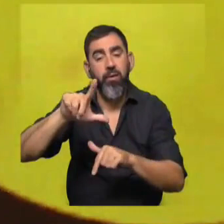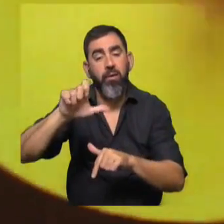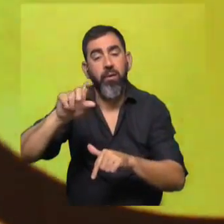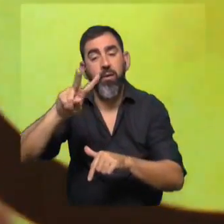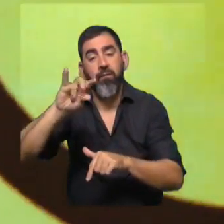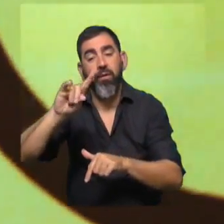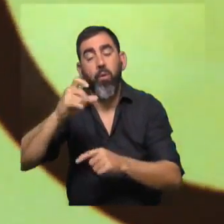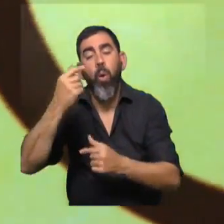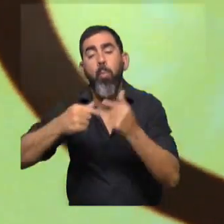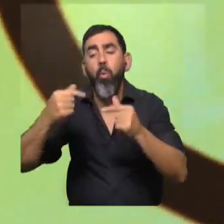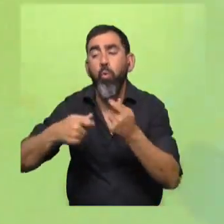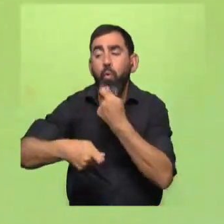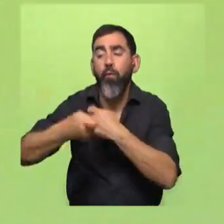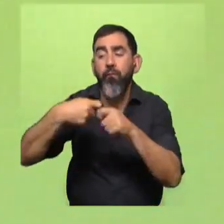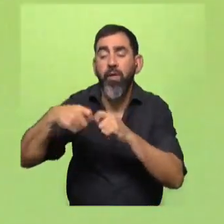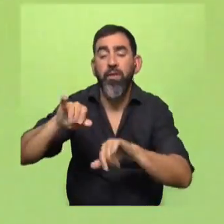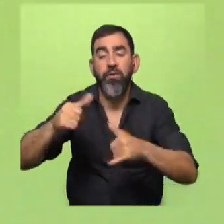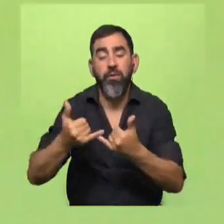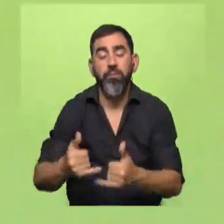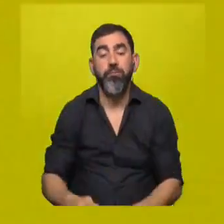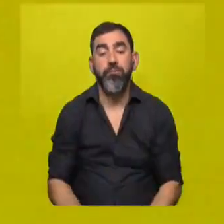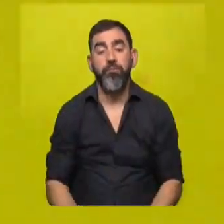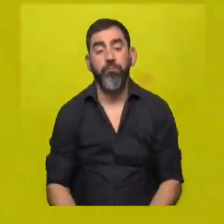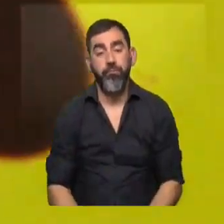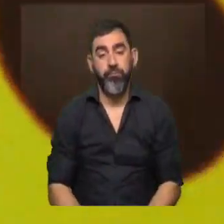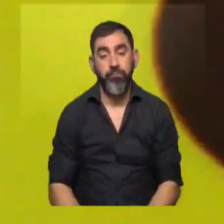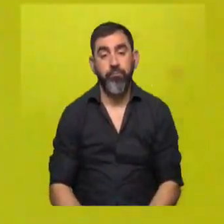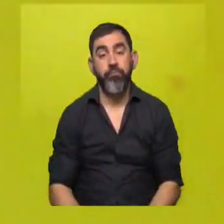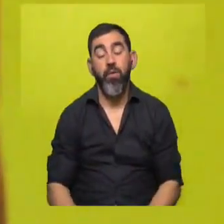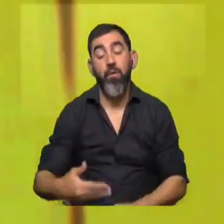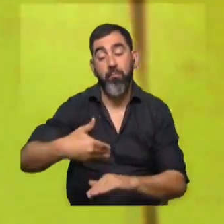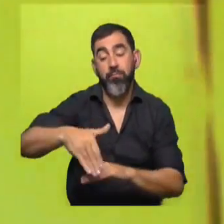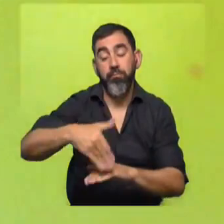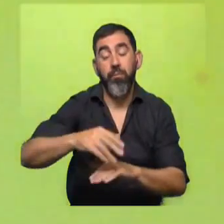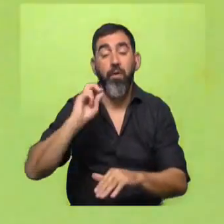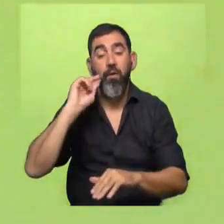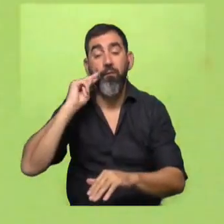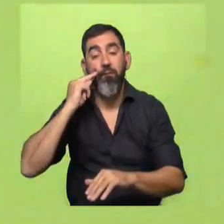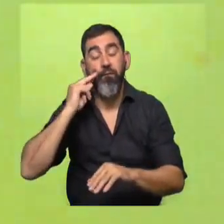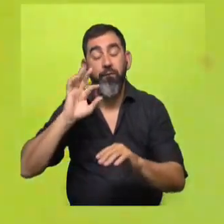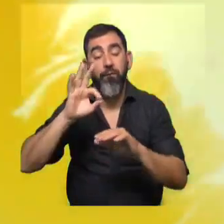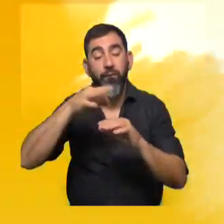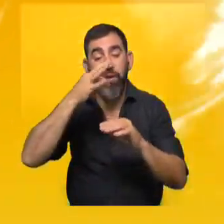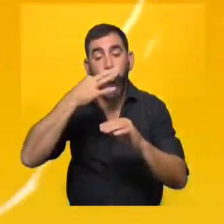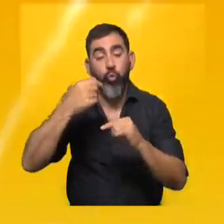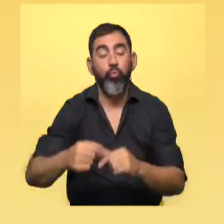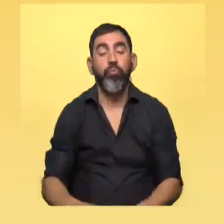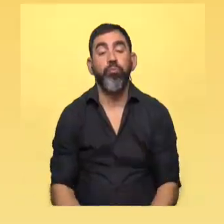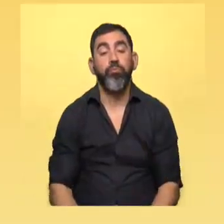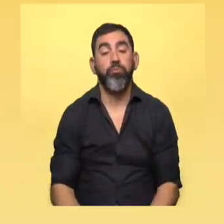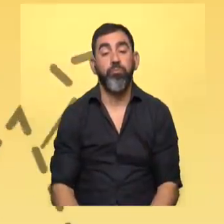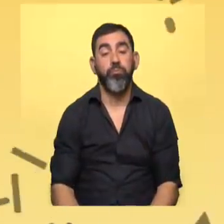cuáles son los productos que ya están elaborando a partir, insisto, de un residuo de la industria vitivinícola.